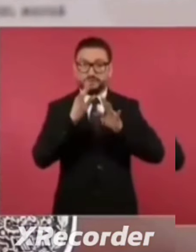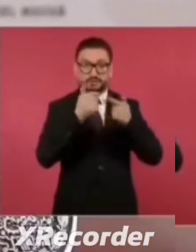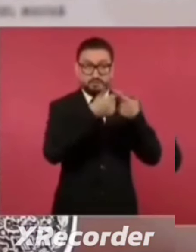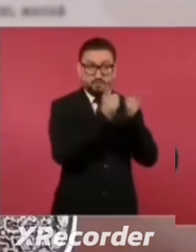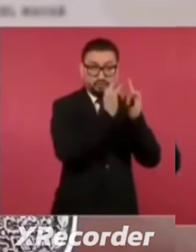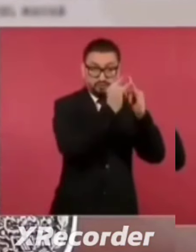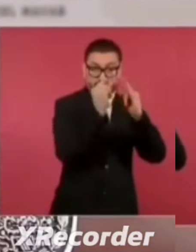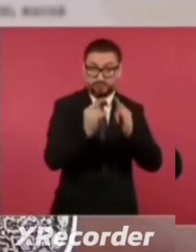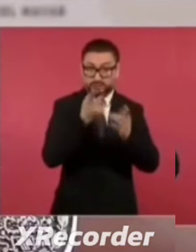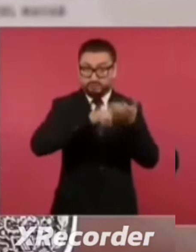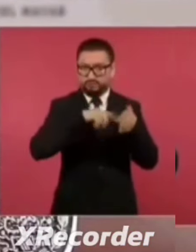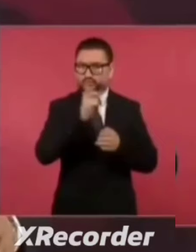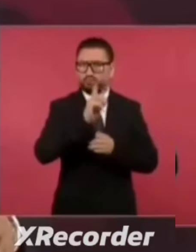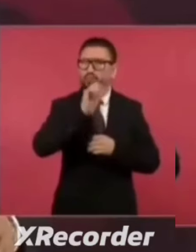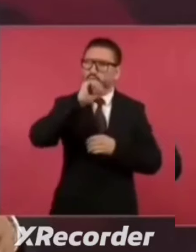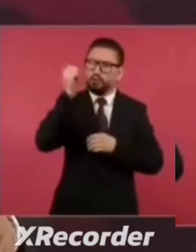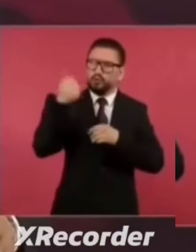campamentos,